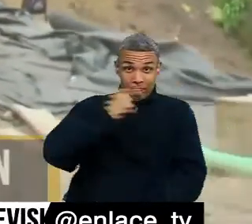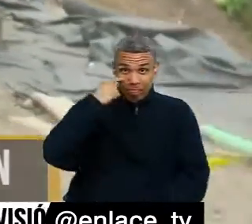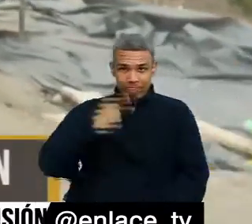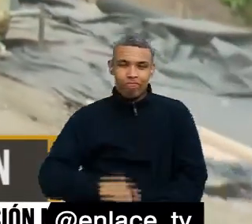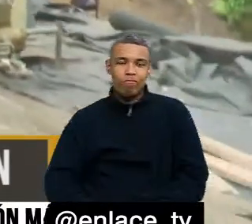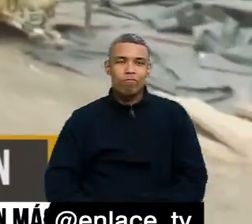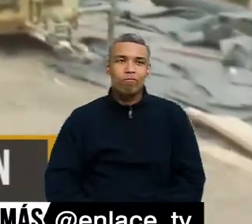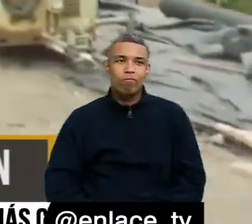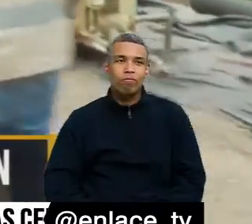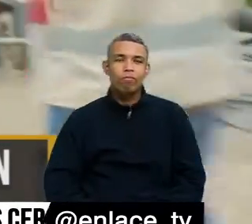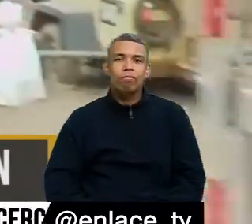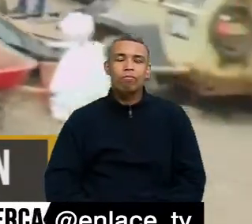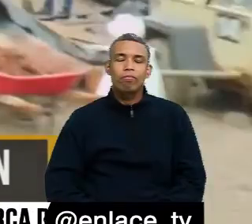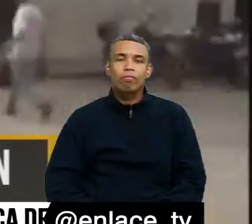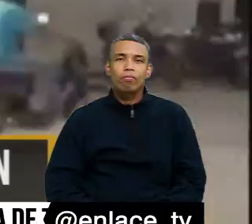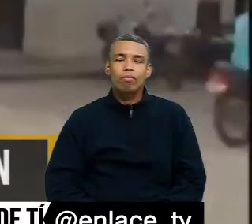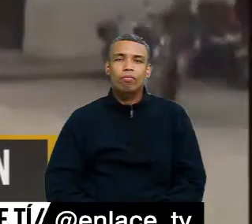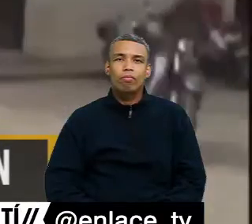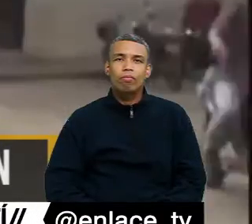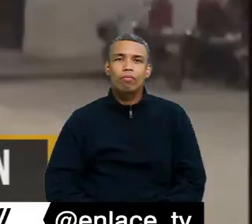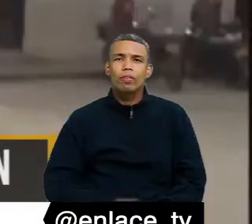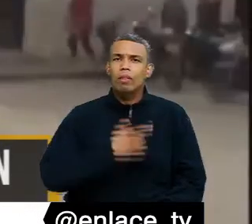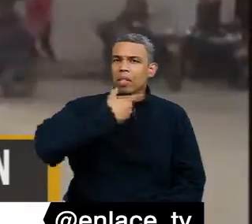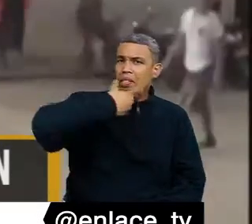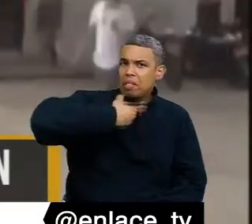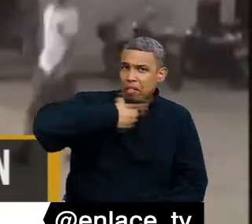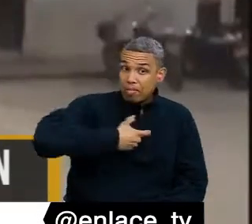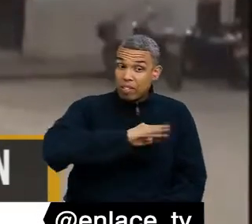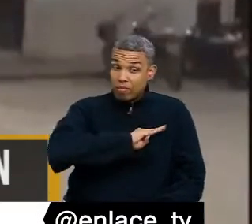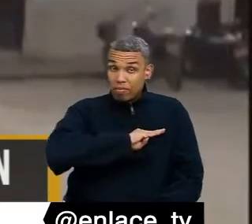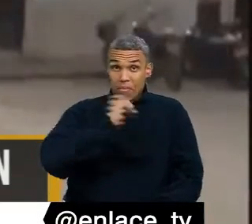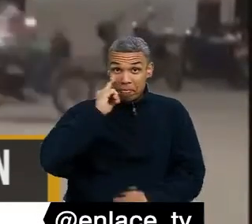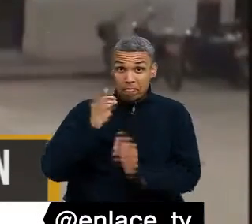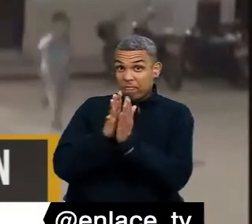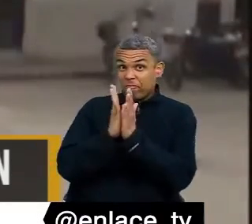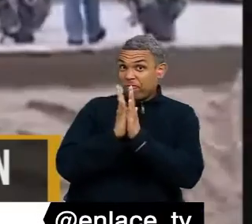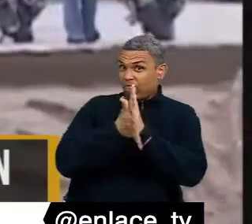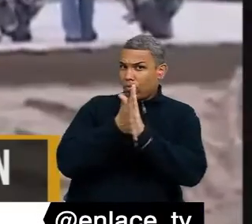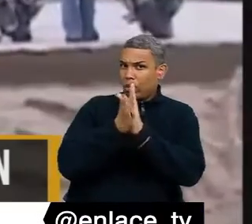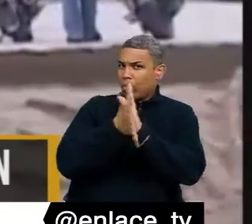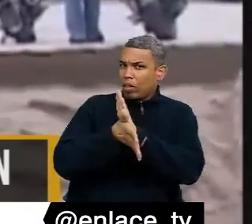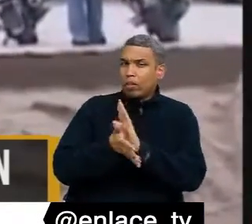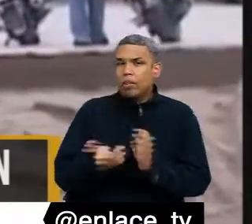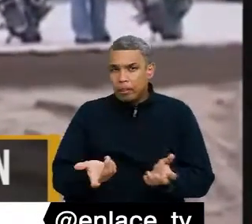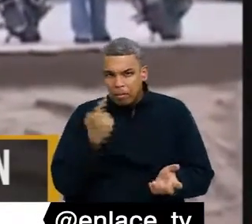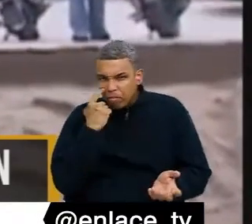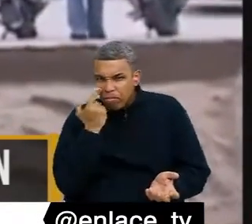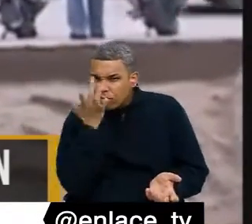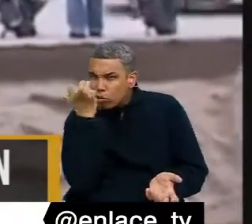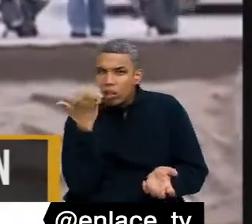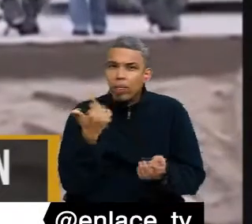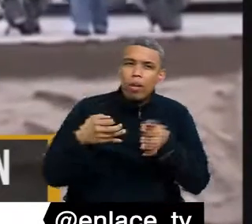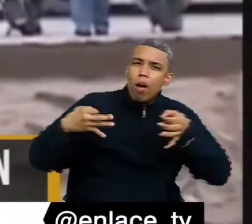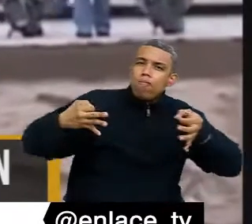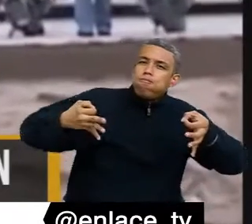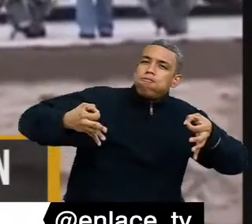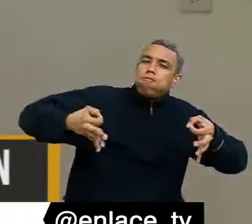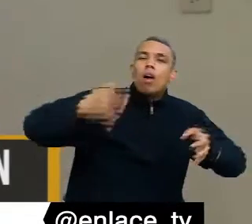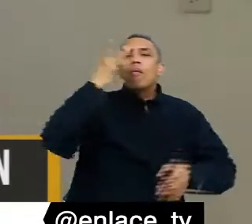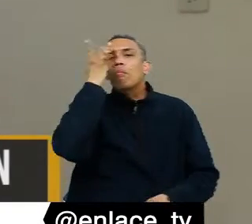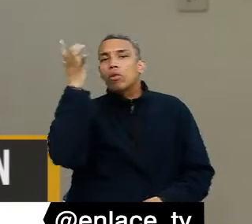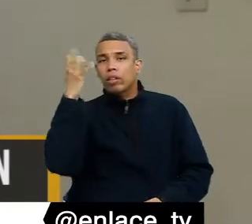por parte de Ecopetrol y del municipio de San Vicente de Chucurí, el mandatario local de esa municipalidad chucureña ha explicado el porqué de la demora en la ejecución de esa